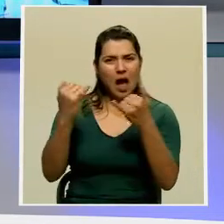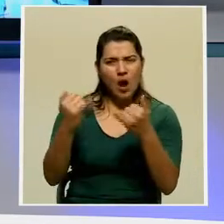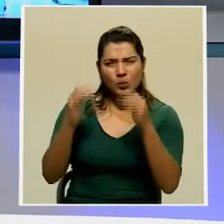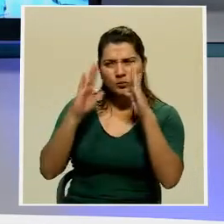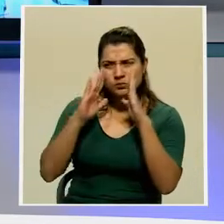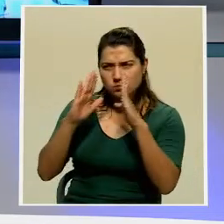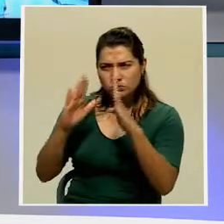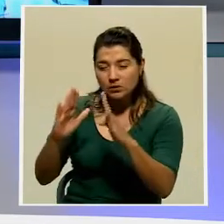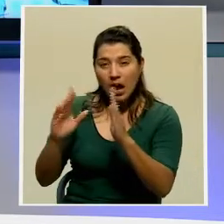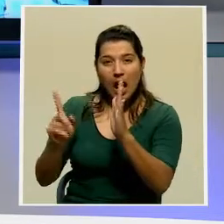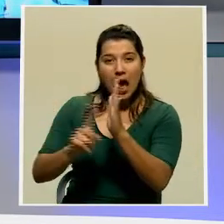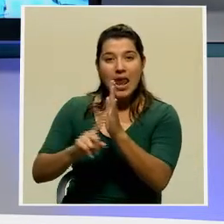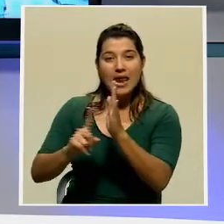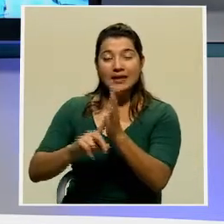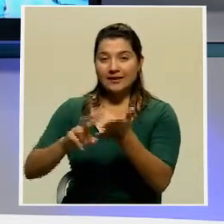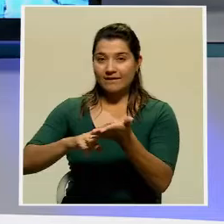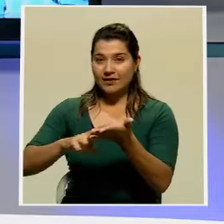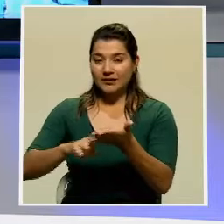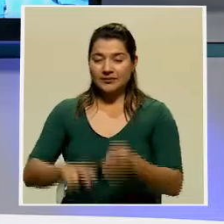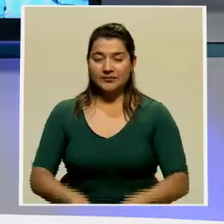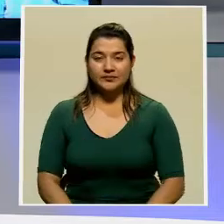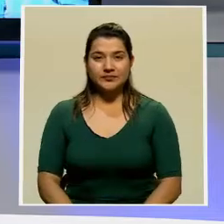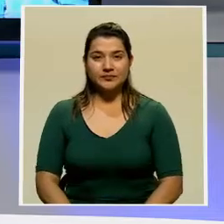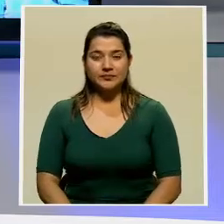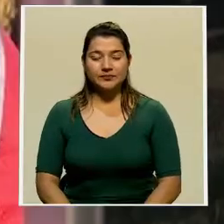lugares alerta verde.